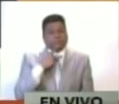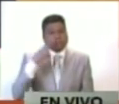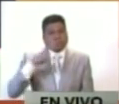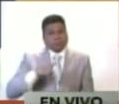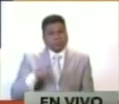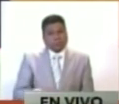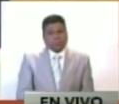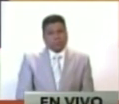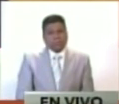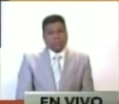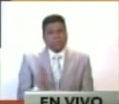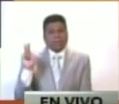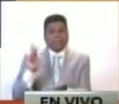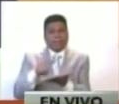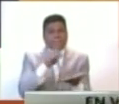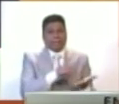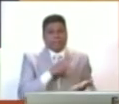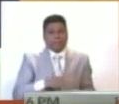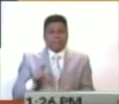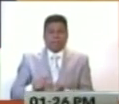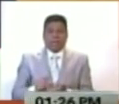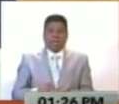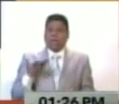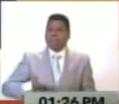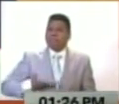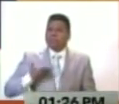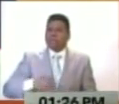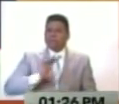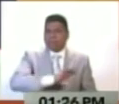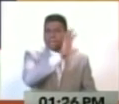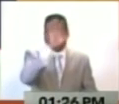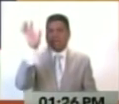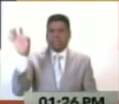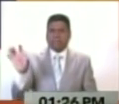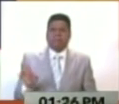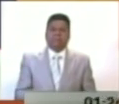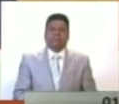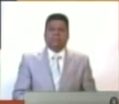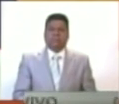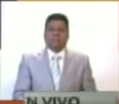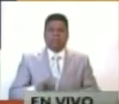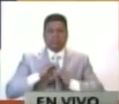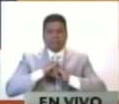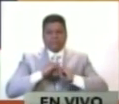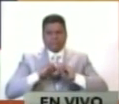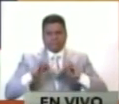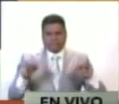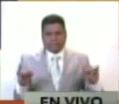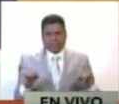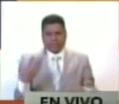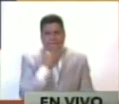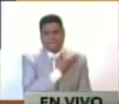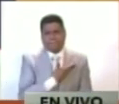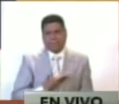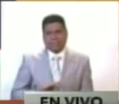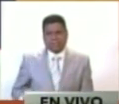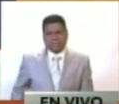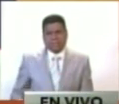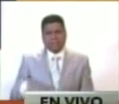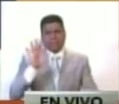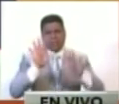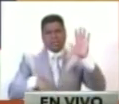y han asistido delegaciones de gran peso, finalmente creo que han sido jefes de Estado y presidentes de gobierno 14 frente